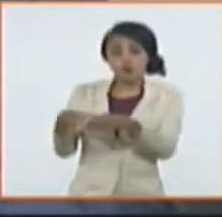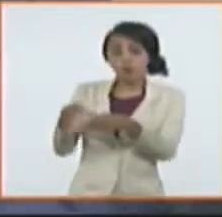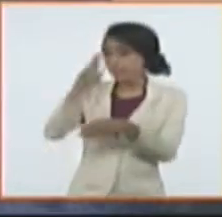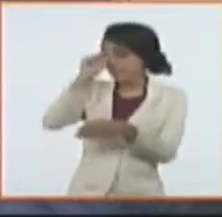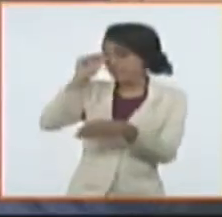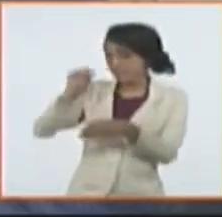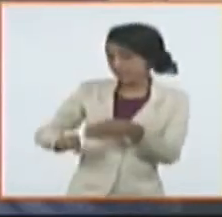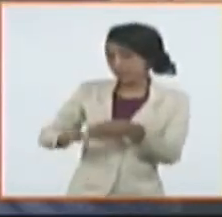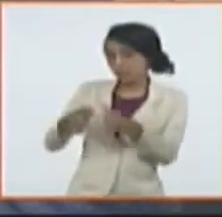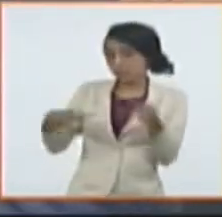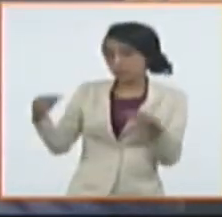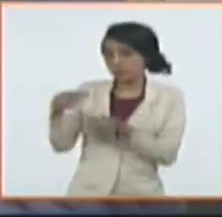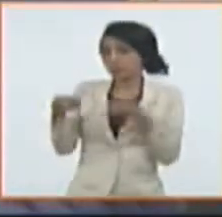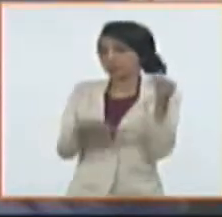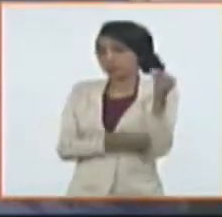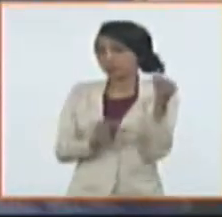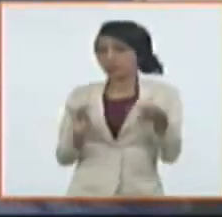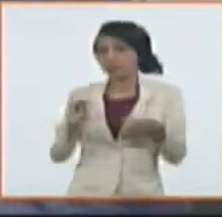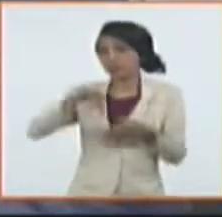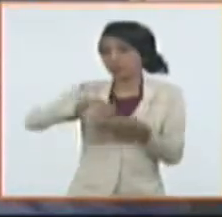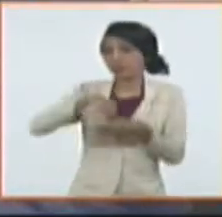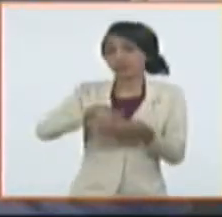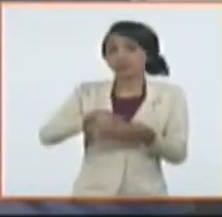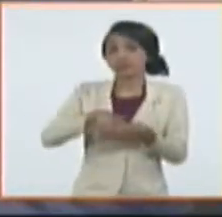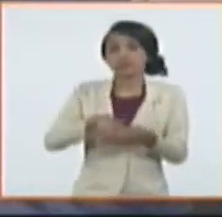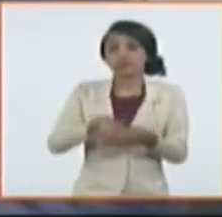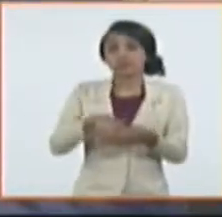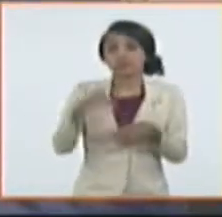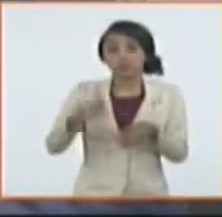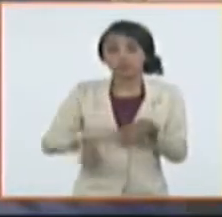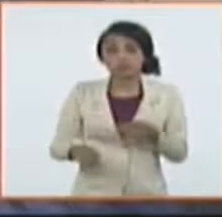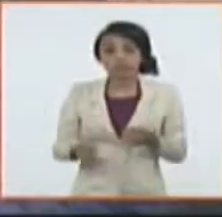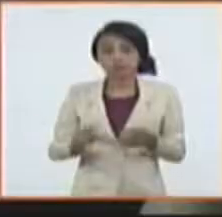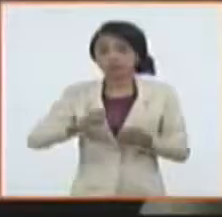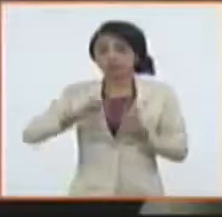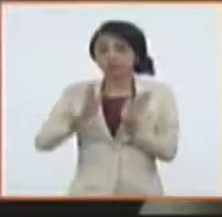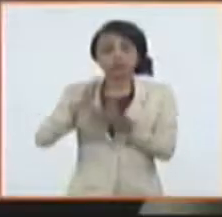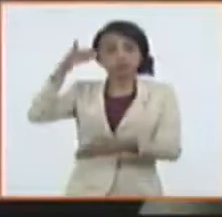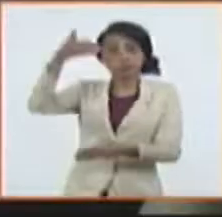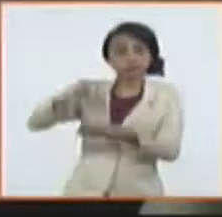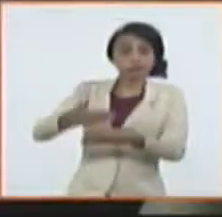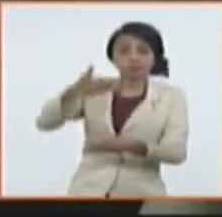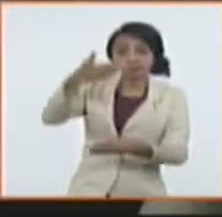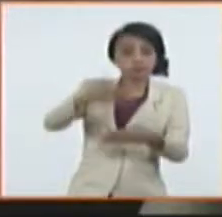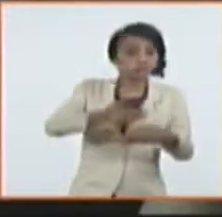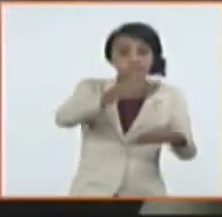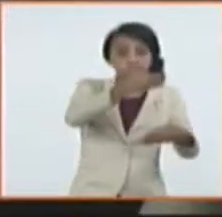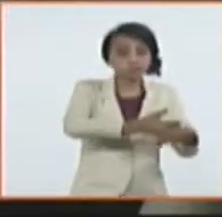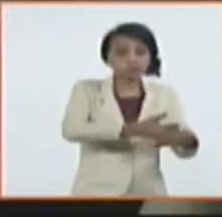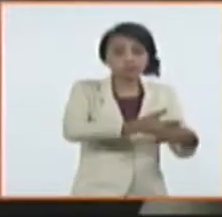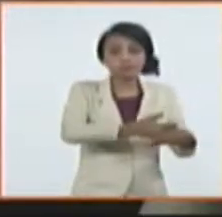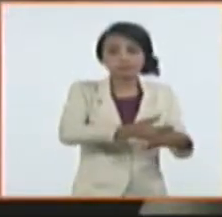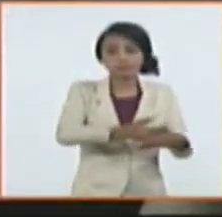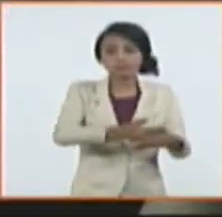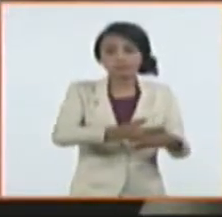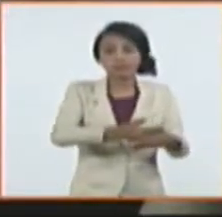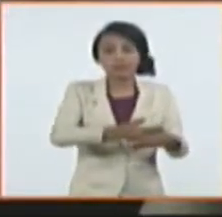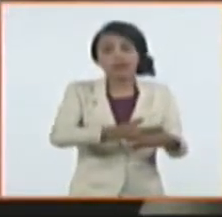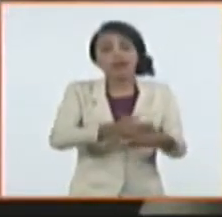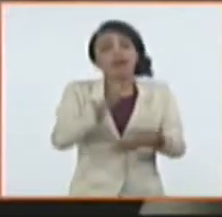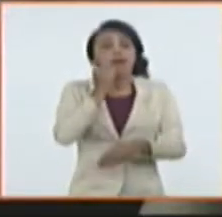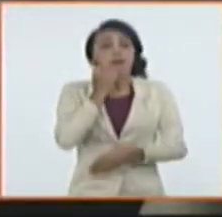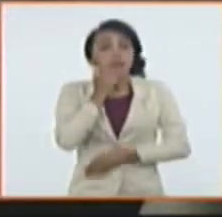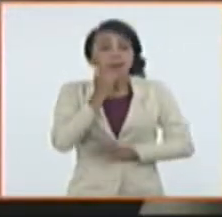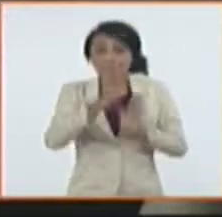nuestras principales fuentes de ingresos. Por lo tanto, nuestras principales fuentes de ingresos terminaron de cerrarse. Y a eso se suma que entonces en marzo